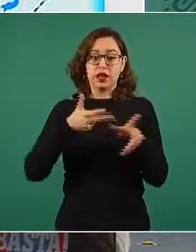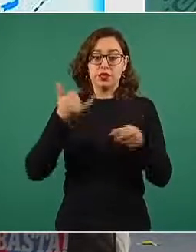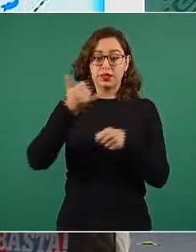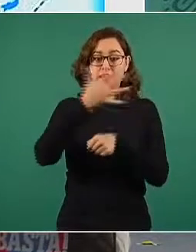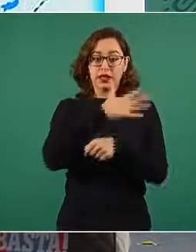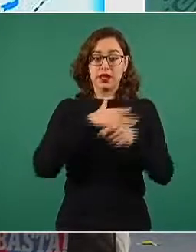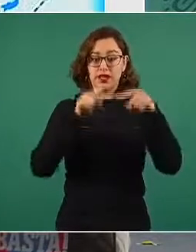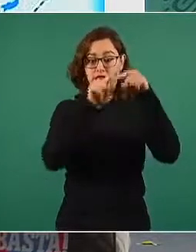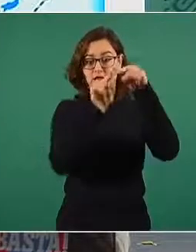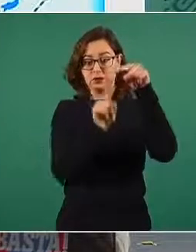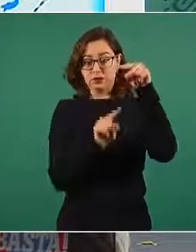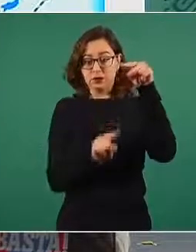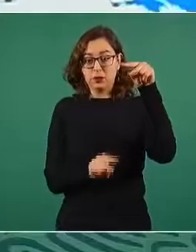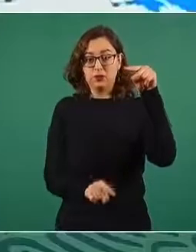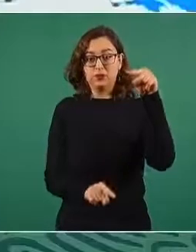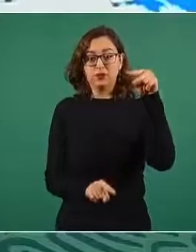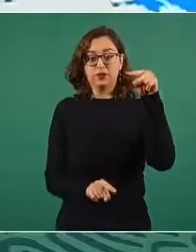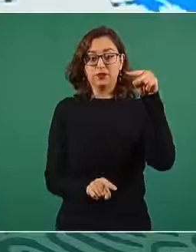Salina Cruz.